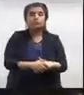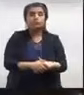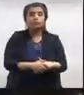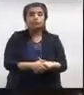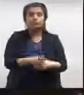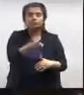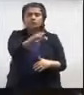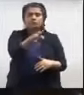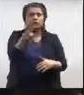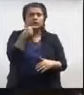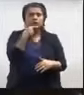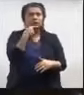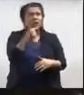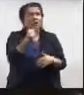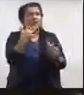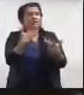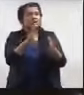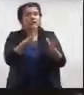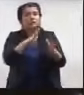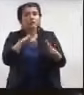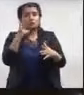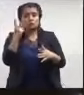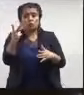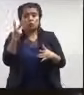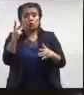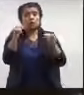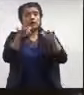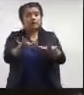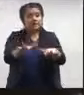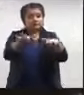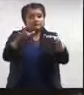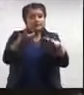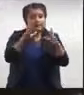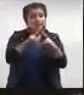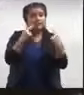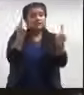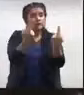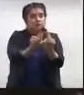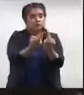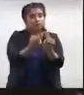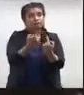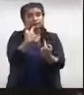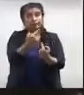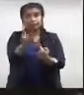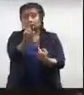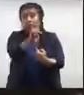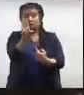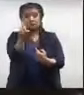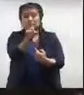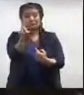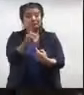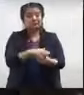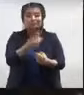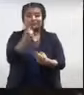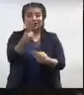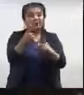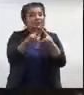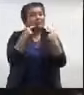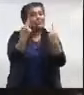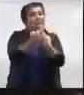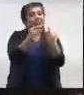Y dirán, bueno, es que ya tenemos las dos sesiones. Pues resulta que tampoco se han tenido dos sesiones de